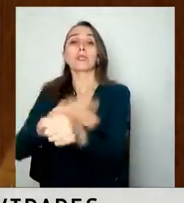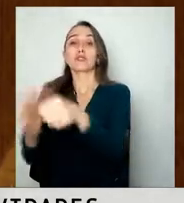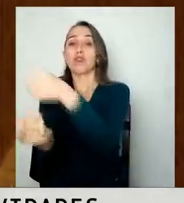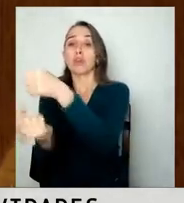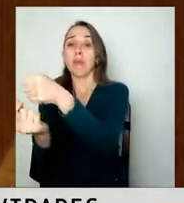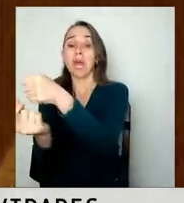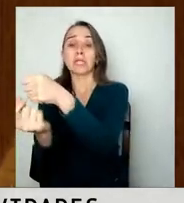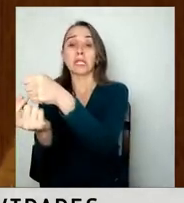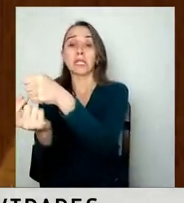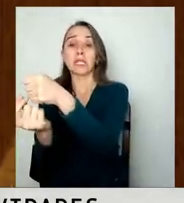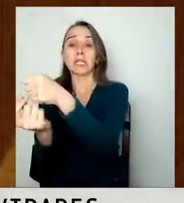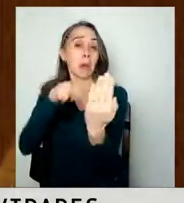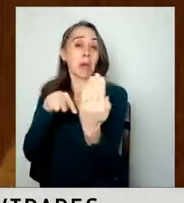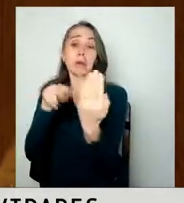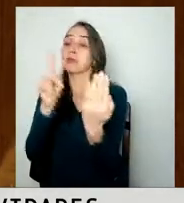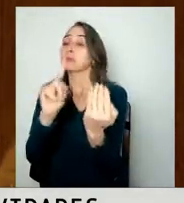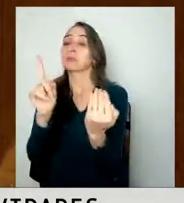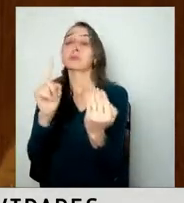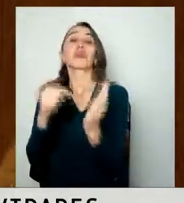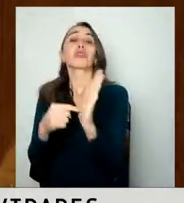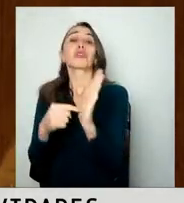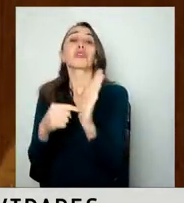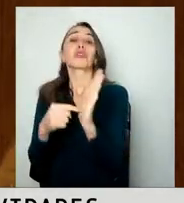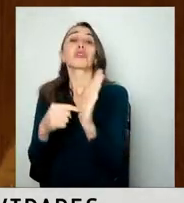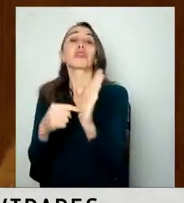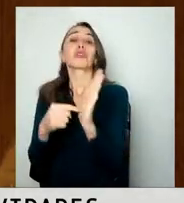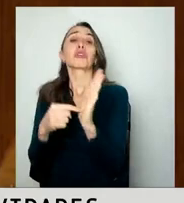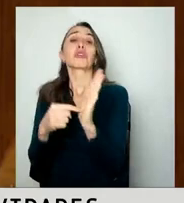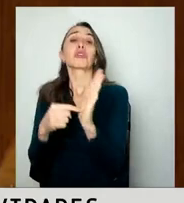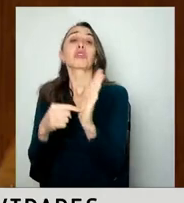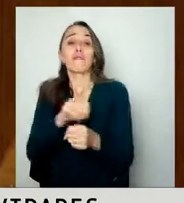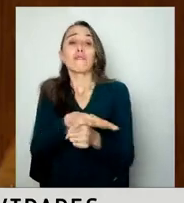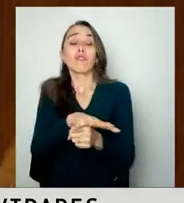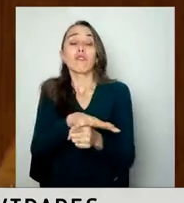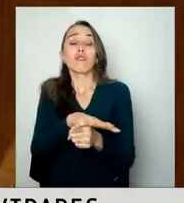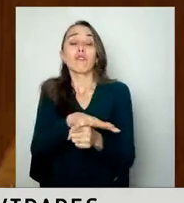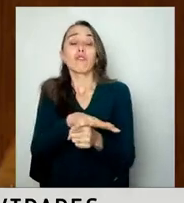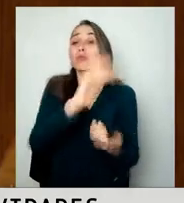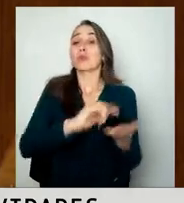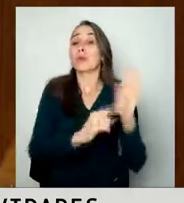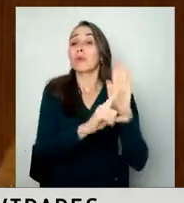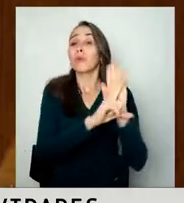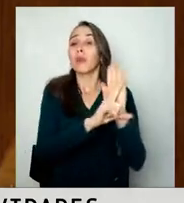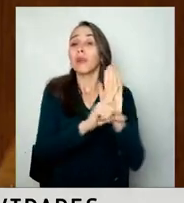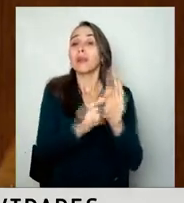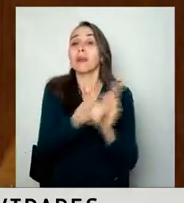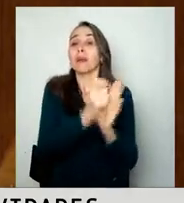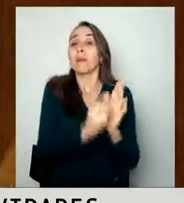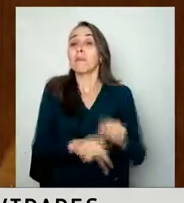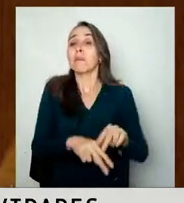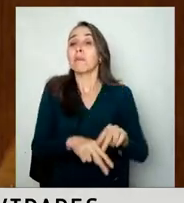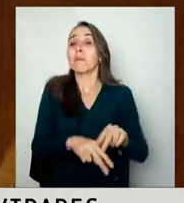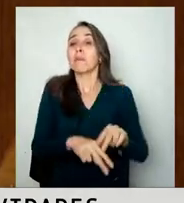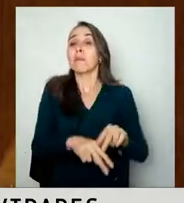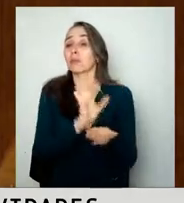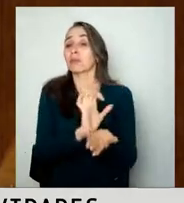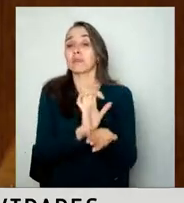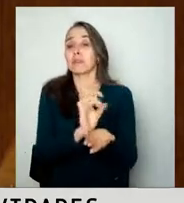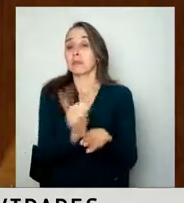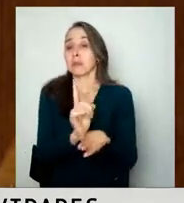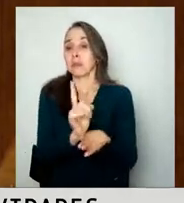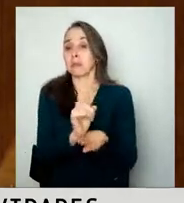no tener incidencia en materia presupuestaria o financiera del estado como